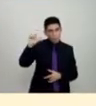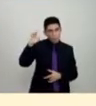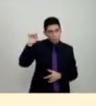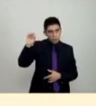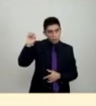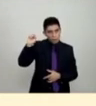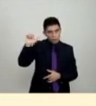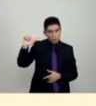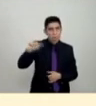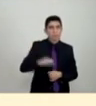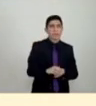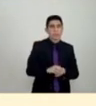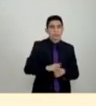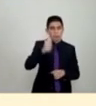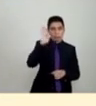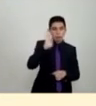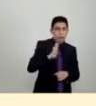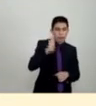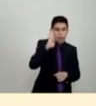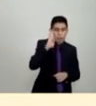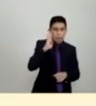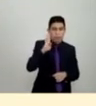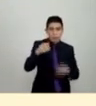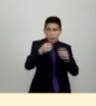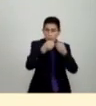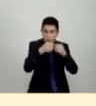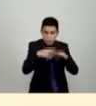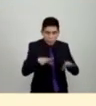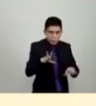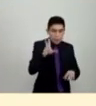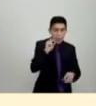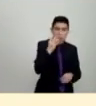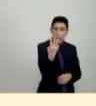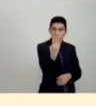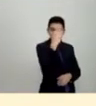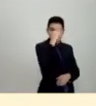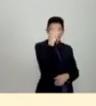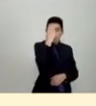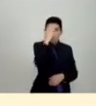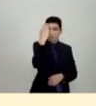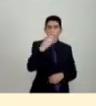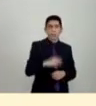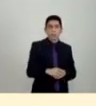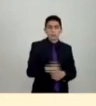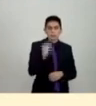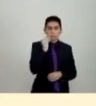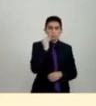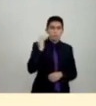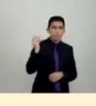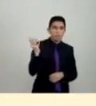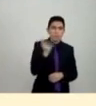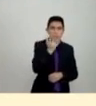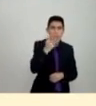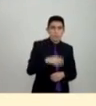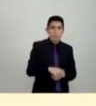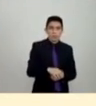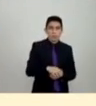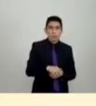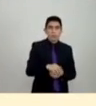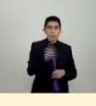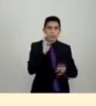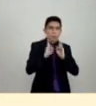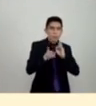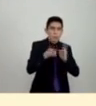la brújula a fuerza de verse al espejo, me parecieron fascinantes. Conversación en la Catedral a mí me parece uno de los